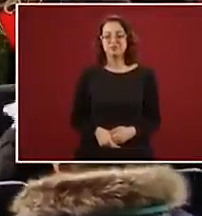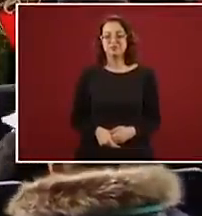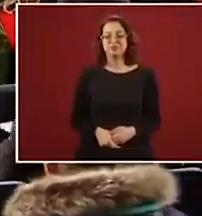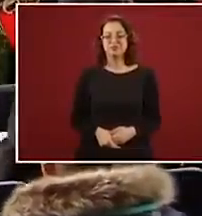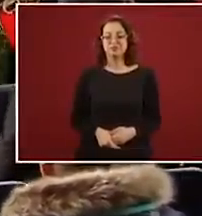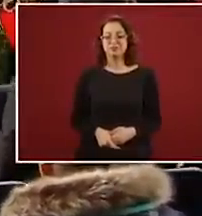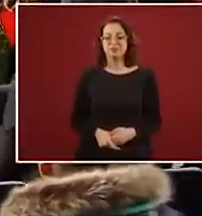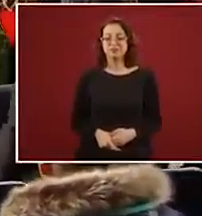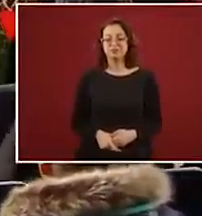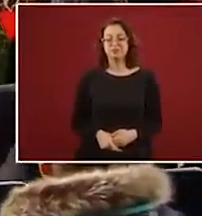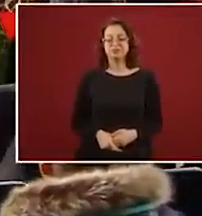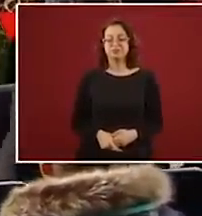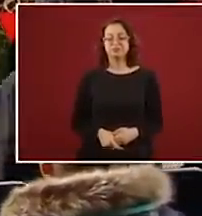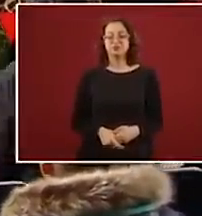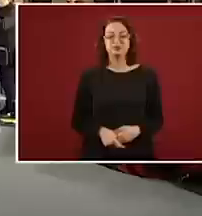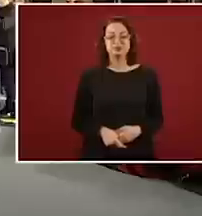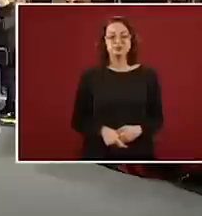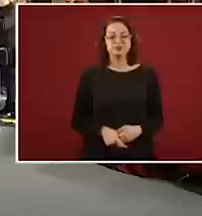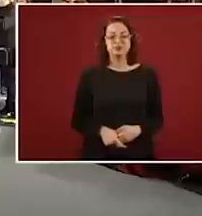A ver,